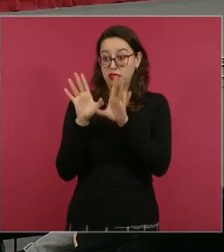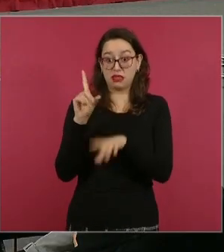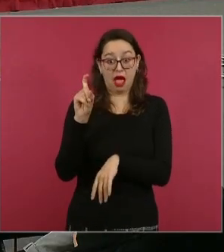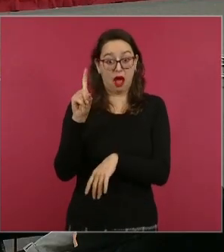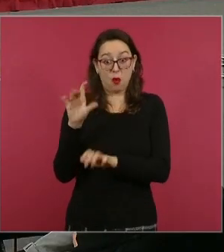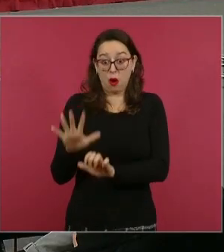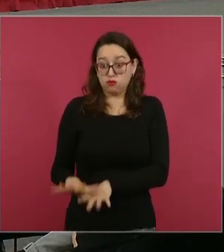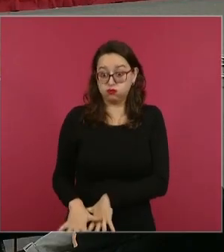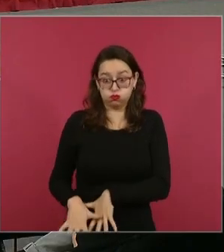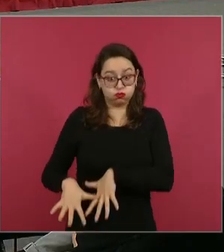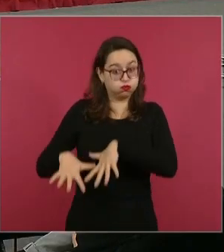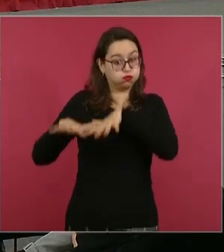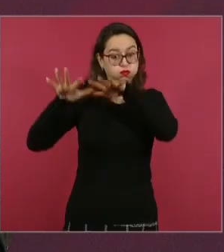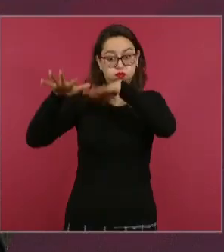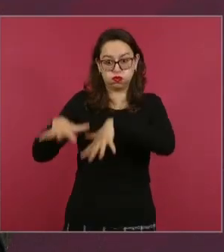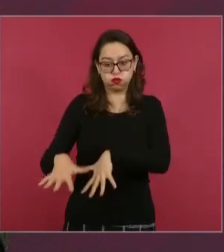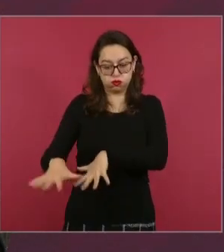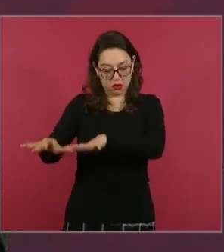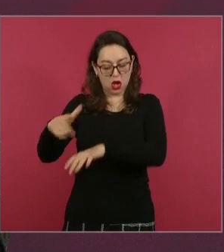acuerdo en